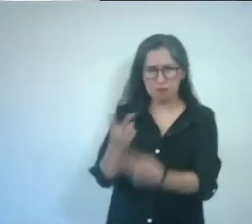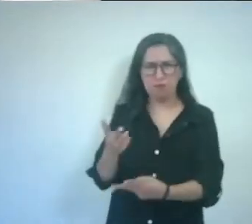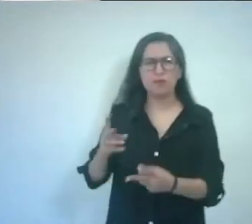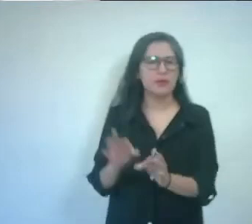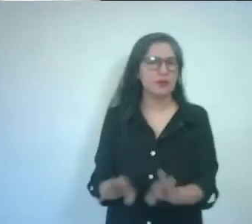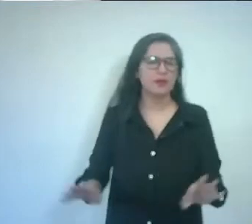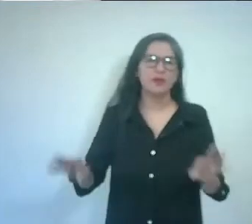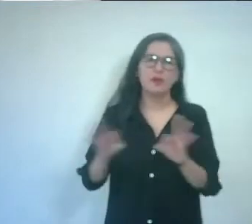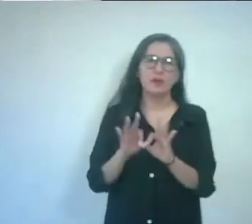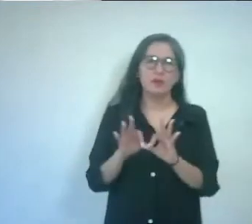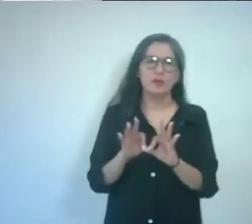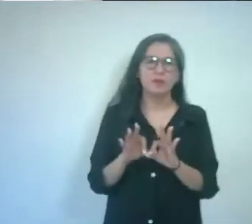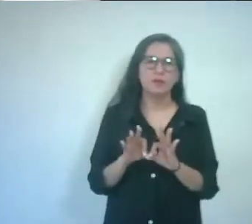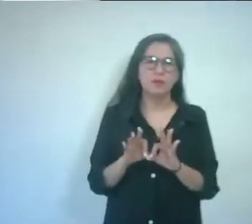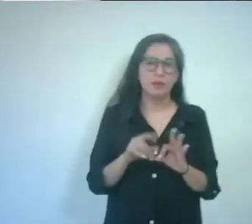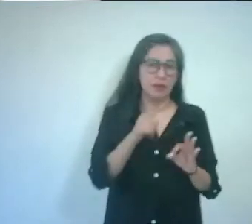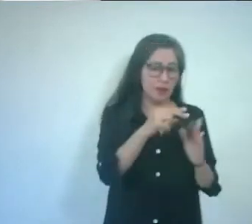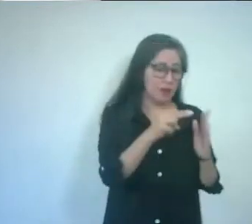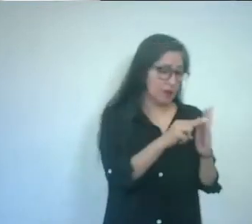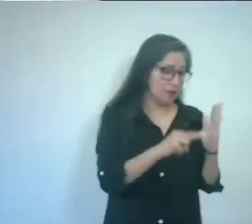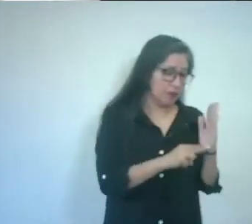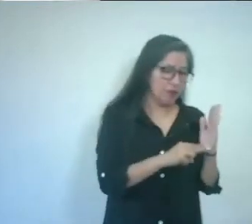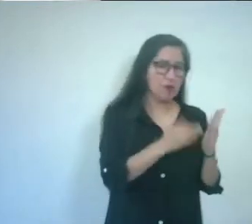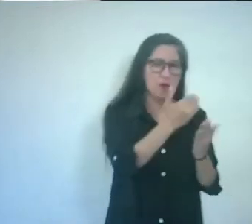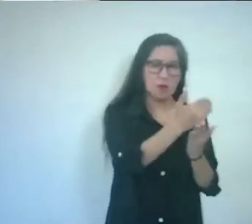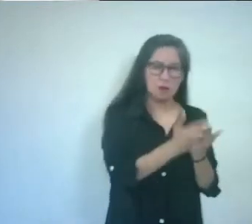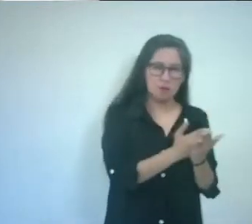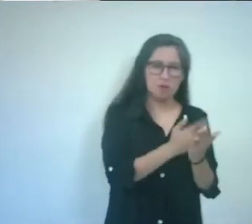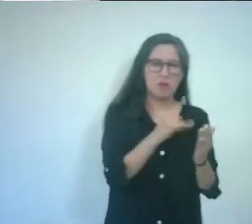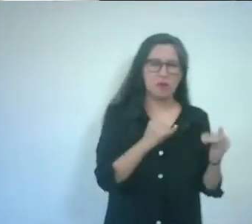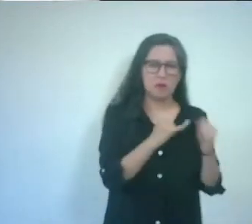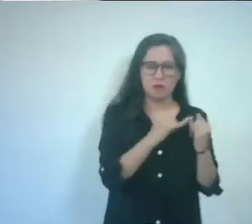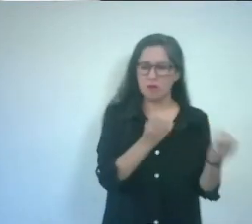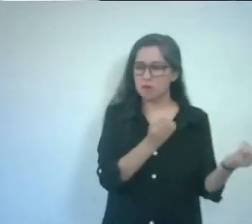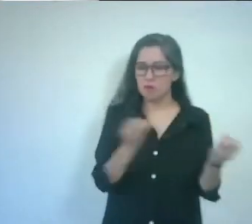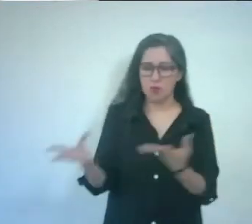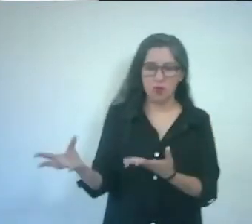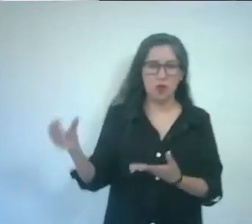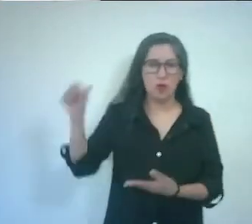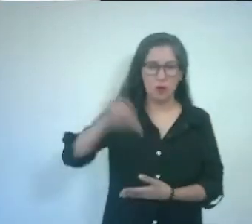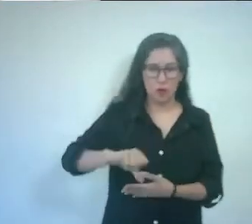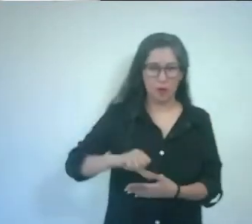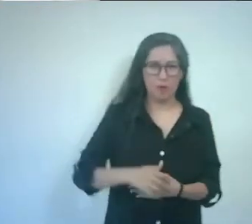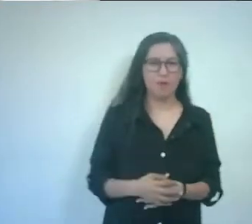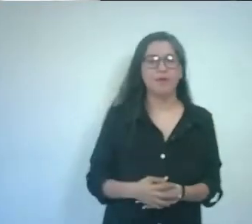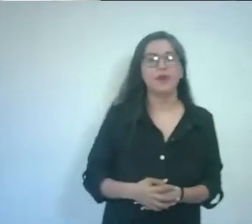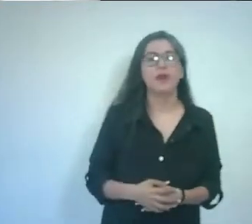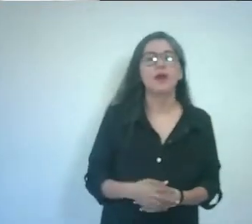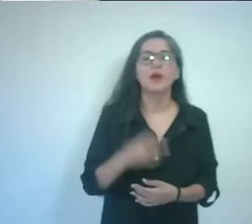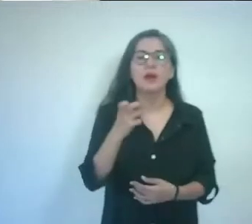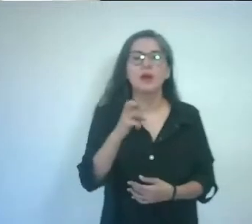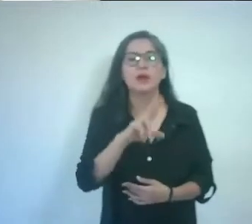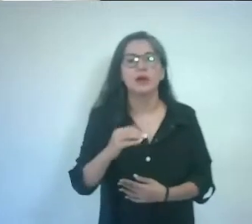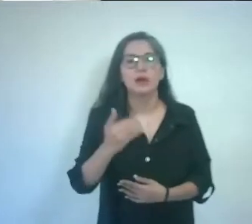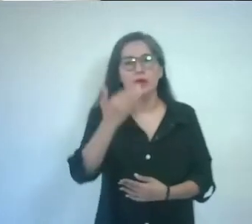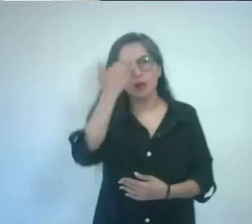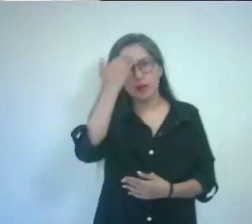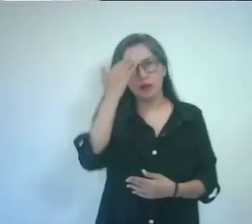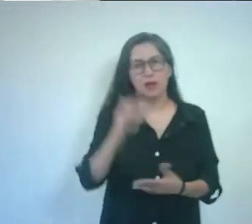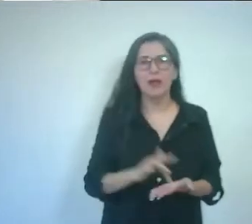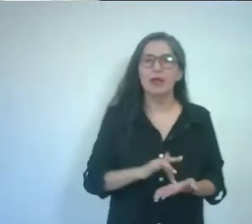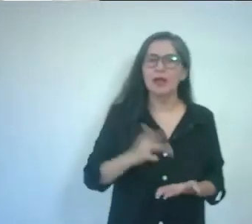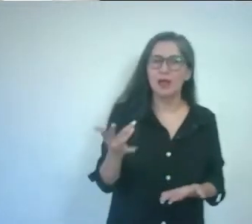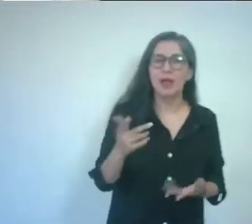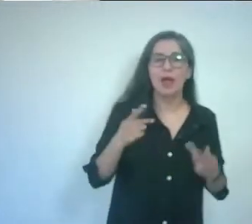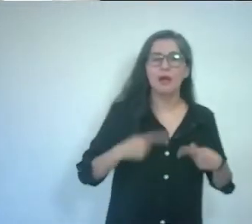que nuestro marco normativo y nuestras instituciones les confieren el día de hoy. Por eso reconozco y agradezco a todas